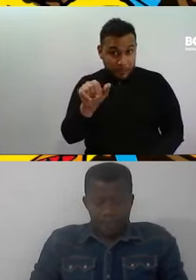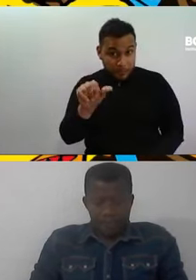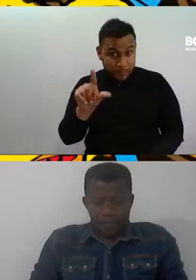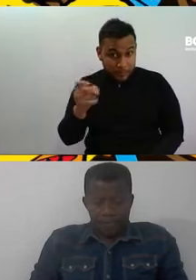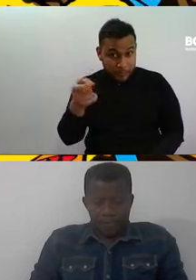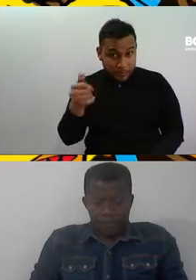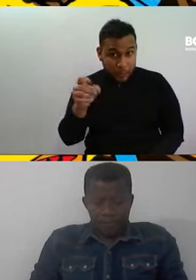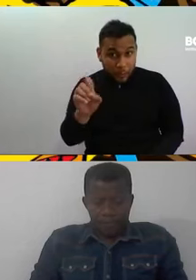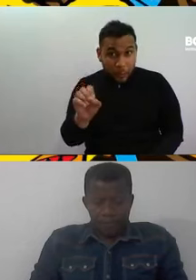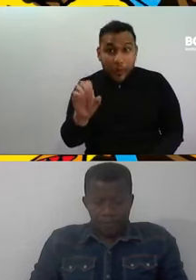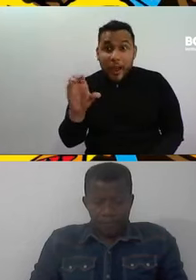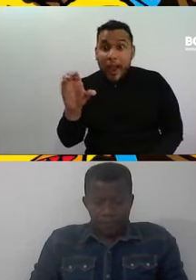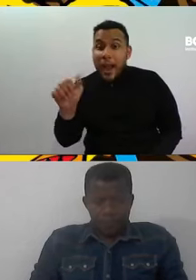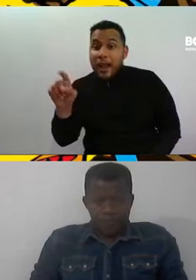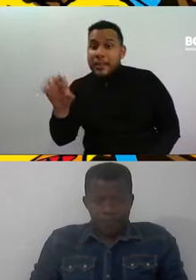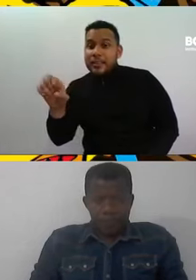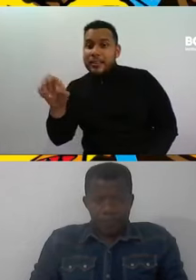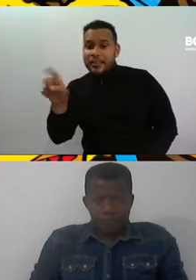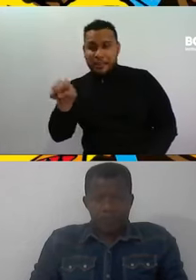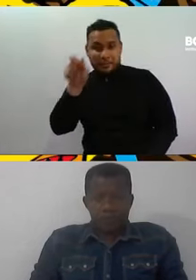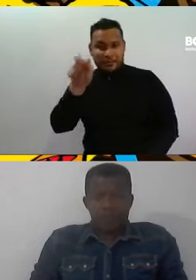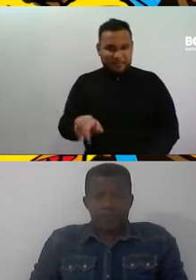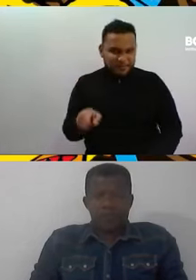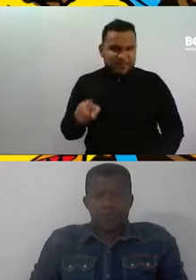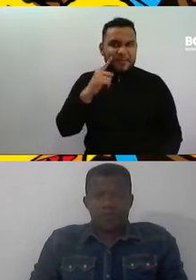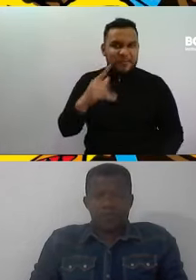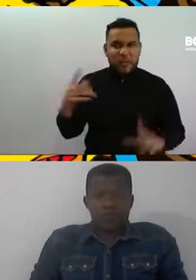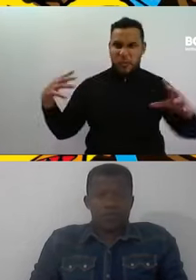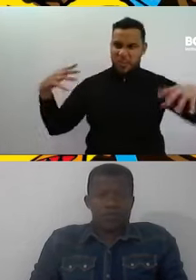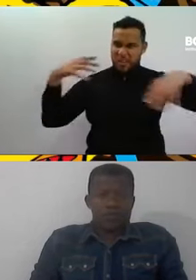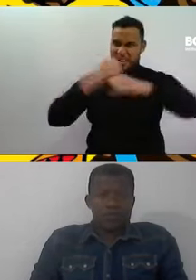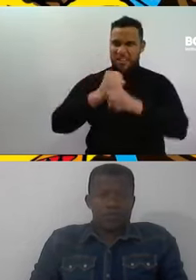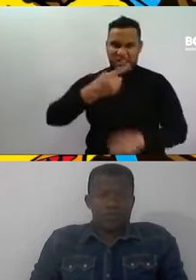Cáceres, al son de una noche negra.